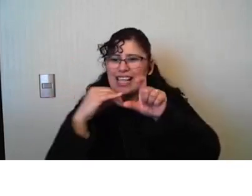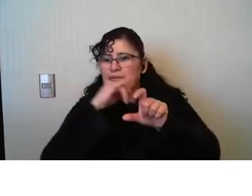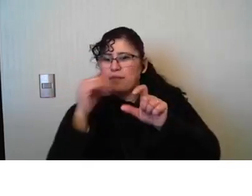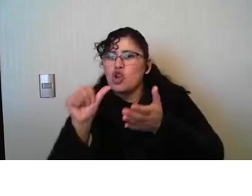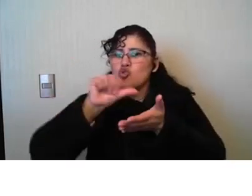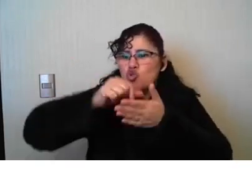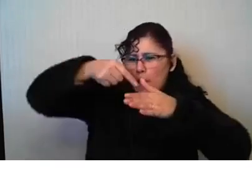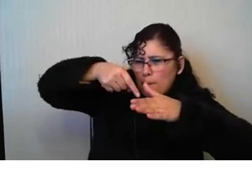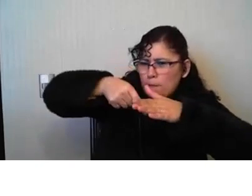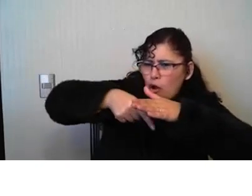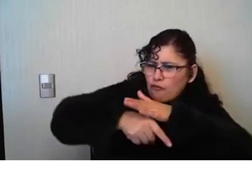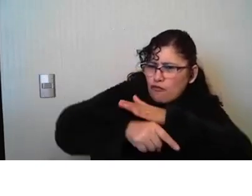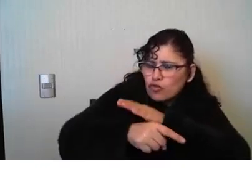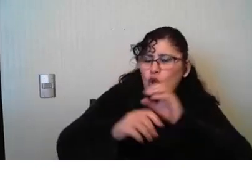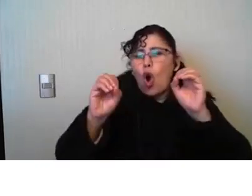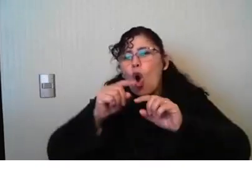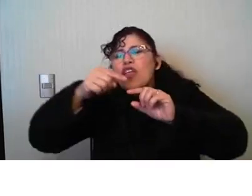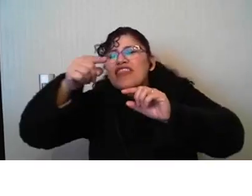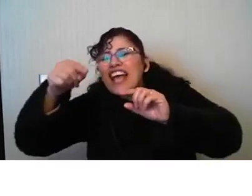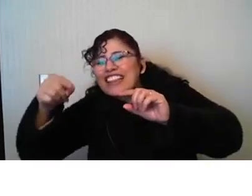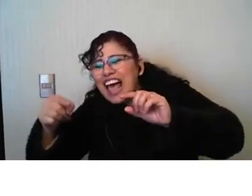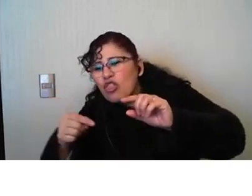núcleo dentado,